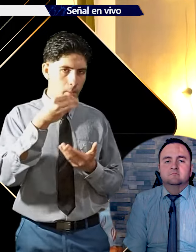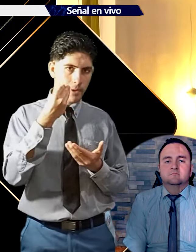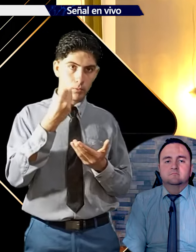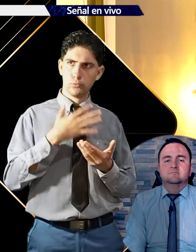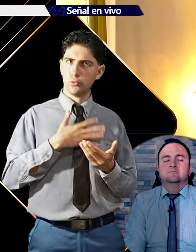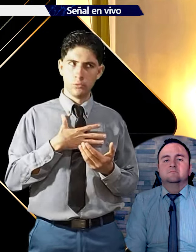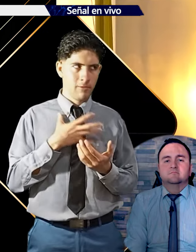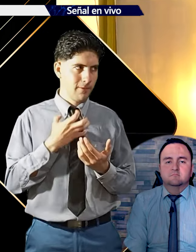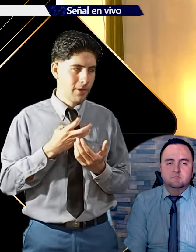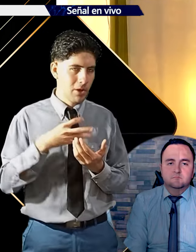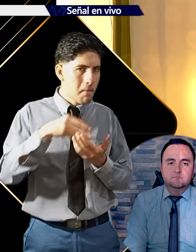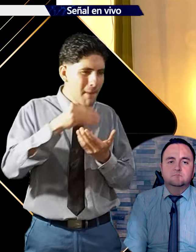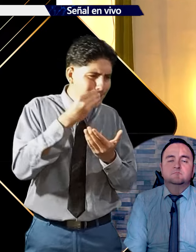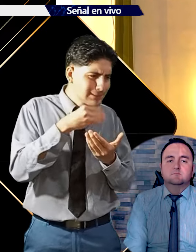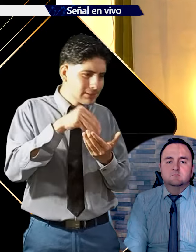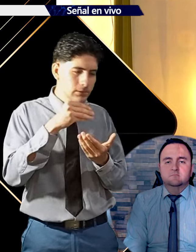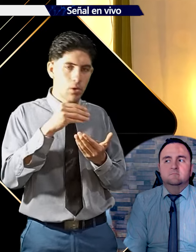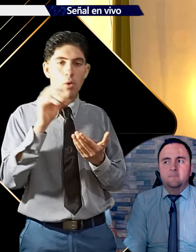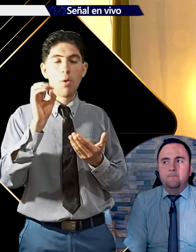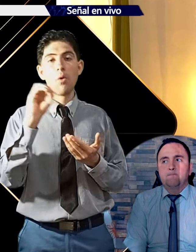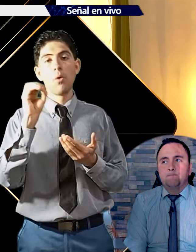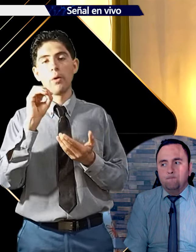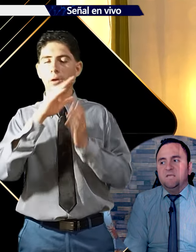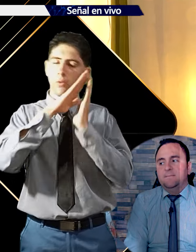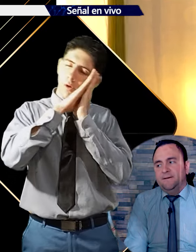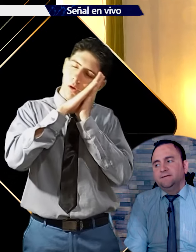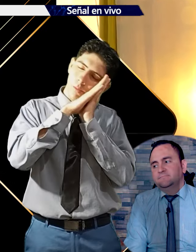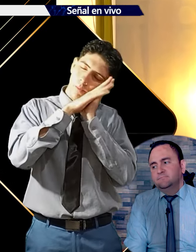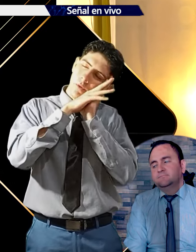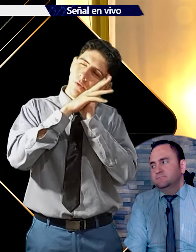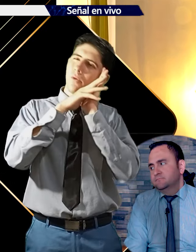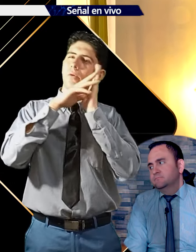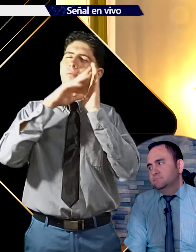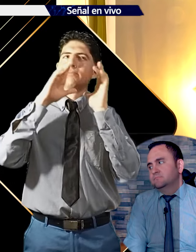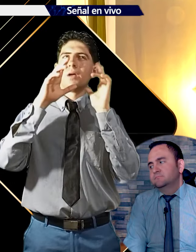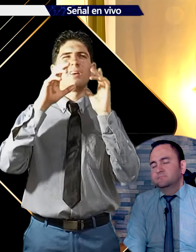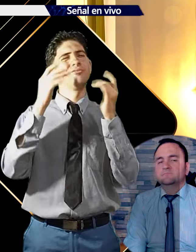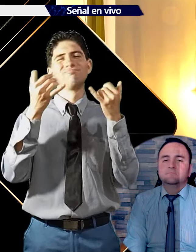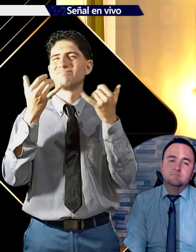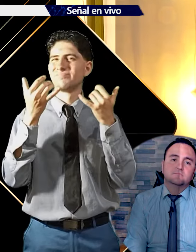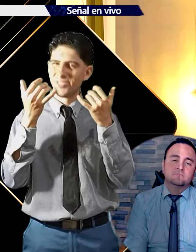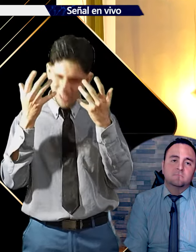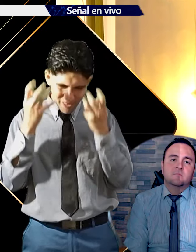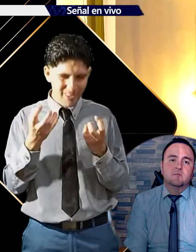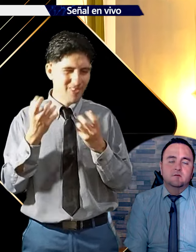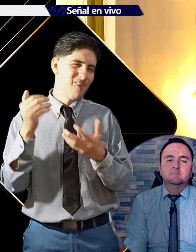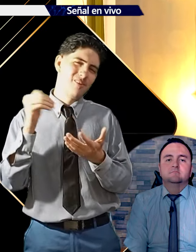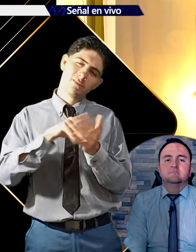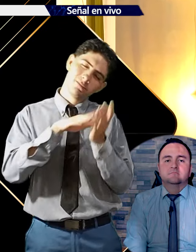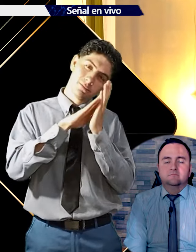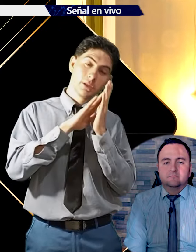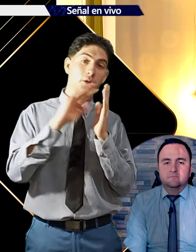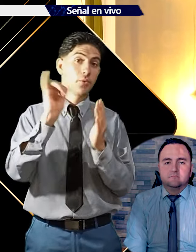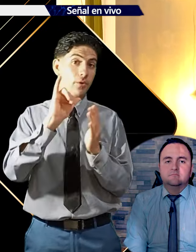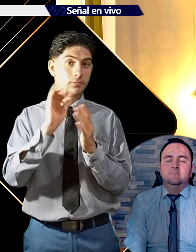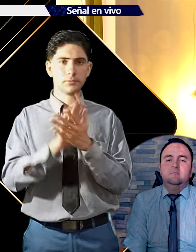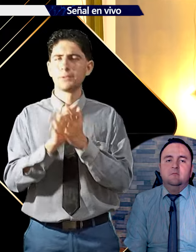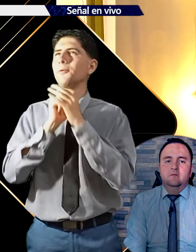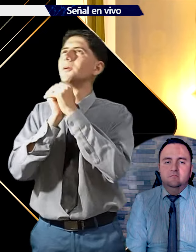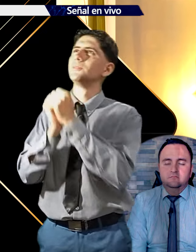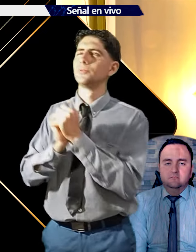¿Es así o no? Como el que duerme mucho, entre más duerme, más sueño le da. De igual manera, cuando usted se hace propósito de entrar a